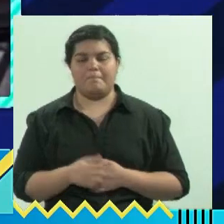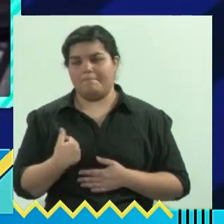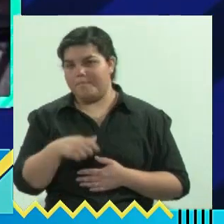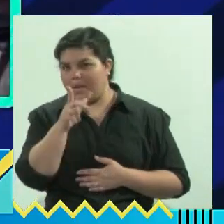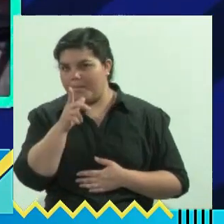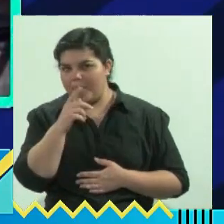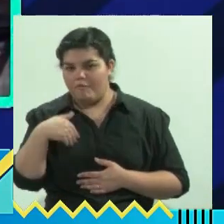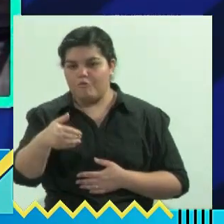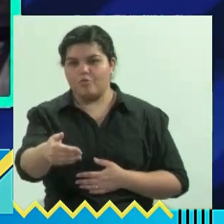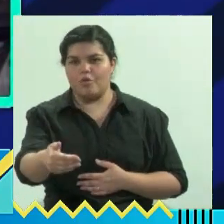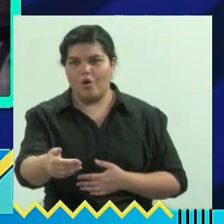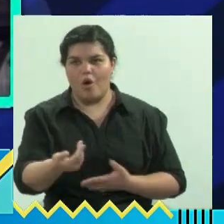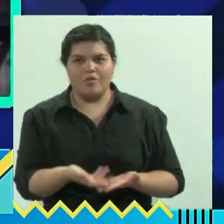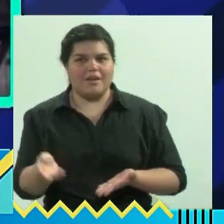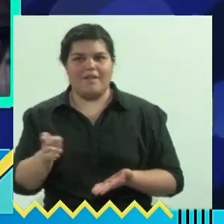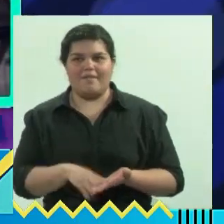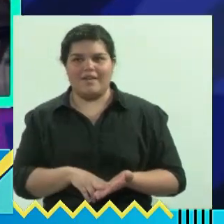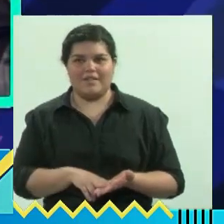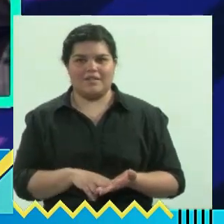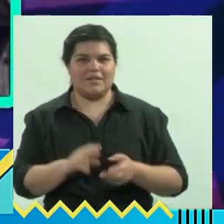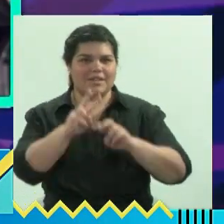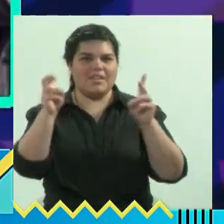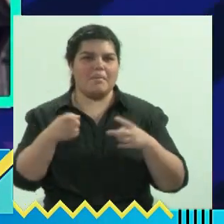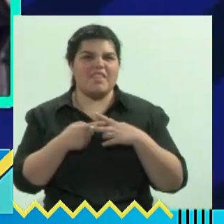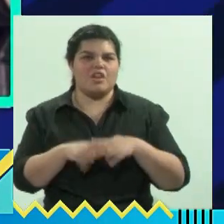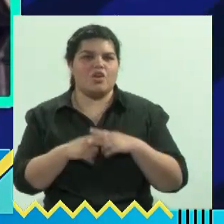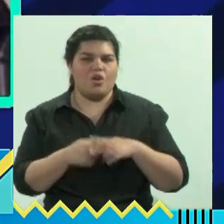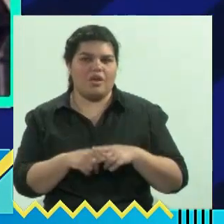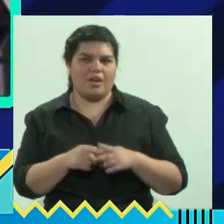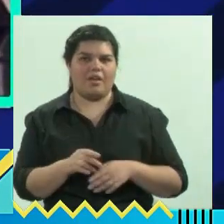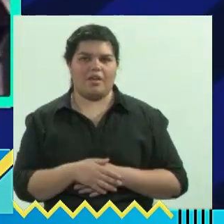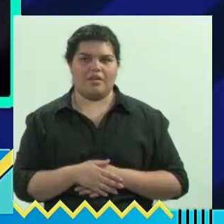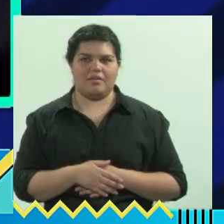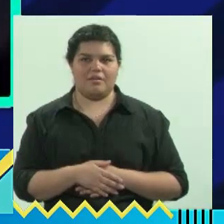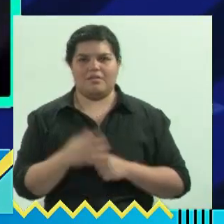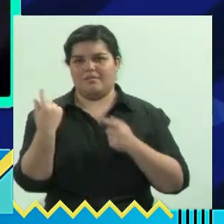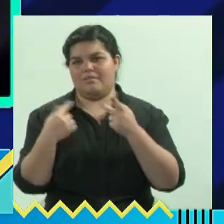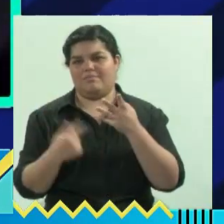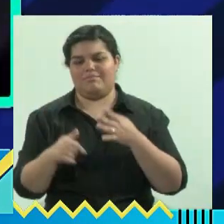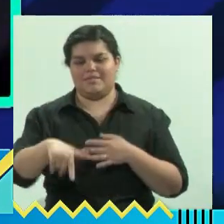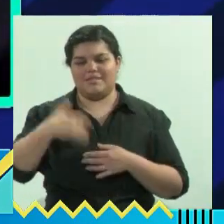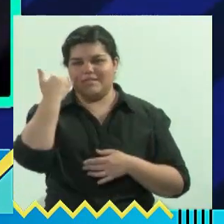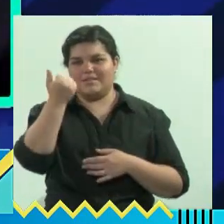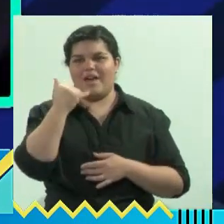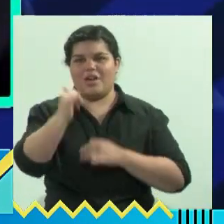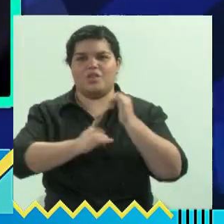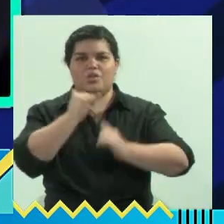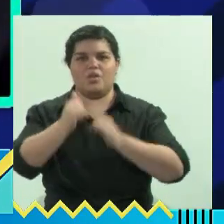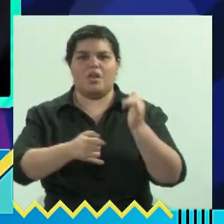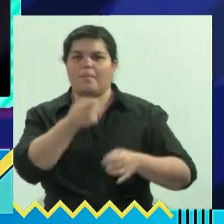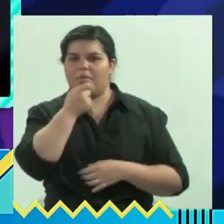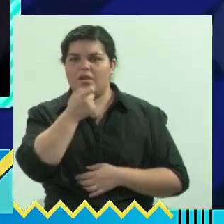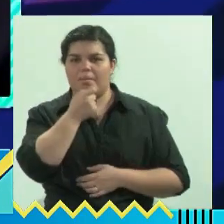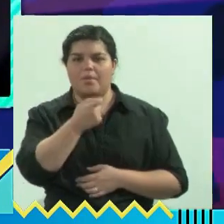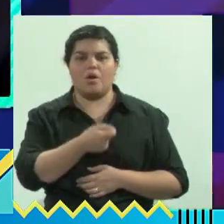van a venir historias fuertes relacionadas con la tecnología. Ya hoy lo estamos viendo, como por ejemplo con Black Mirror, pero va a venir leyendas mendocinas, por